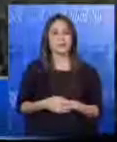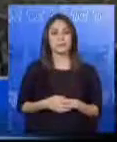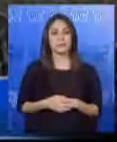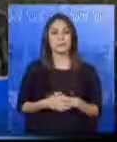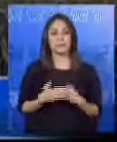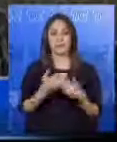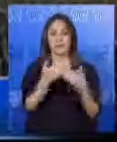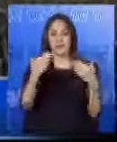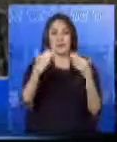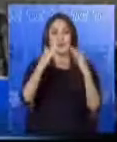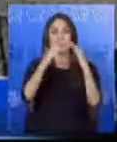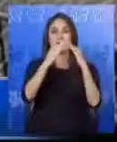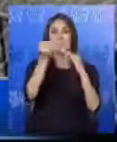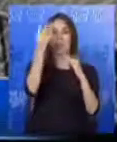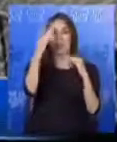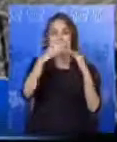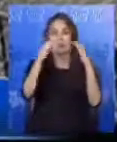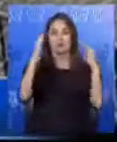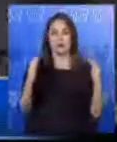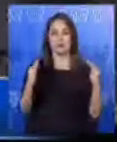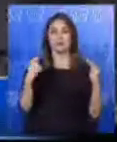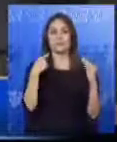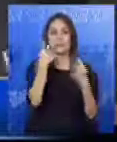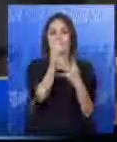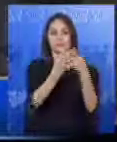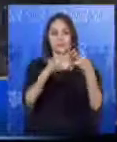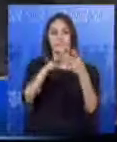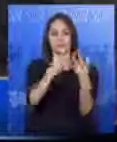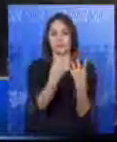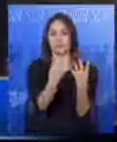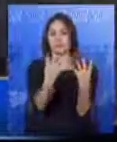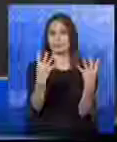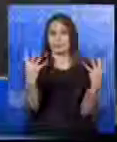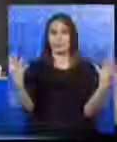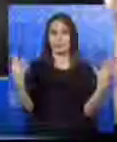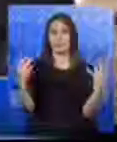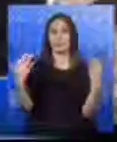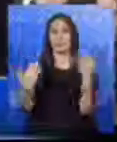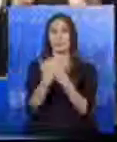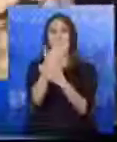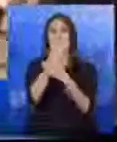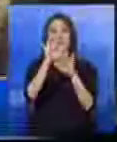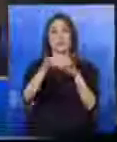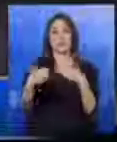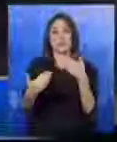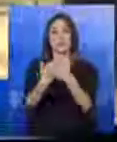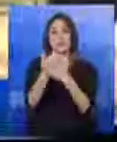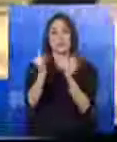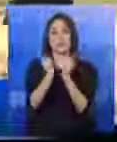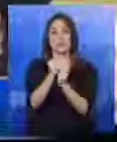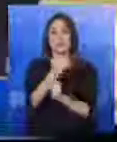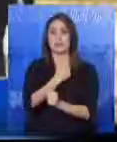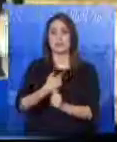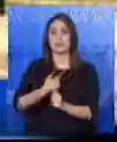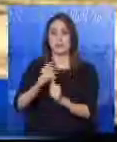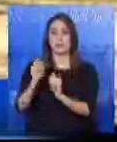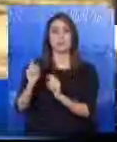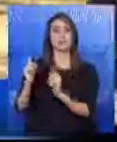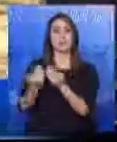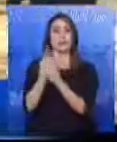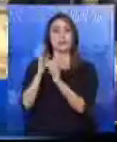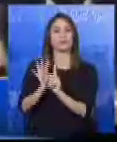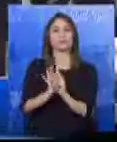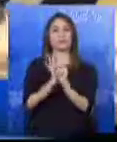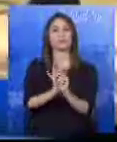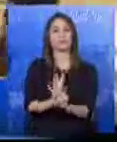Casa Blanca ha sido bloqueada por la colocación de vallas y graderíos, donde los nuevos secretarios de Estado, con su presidente, podrán disfrutar del desfile